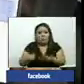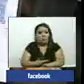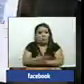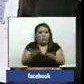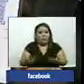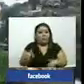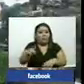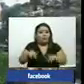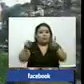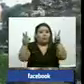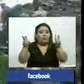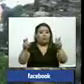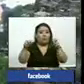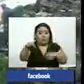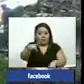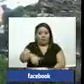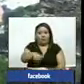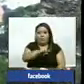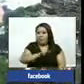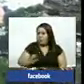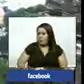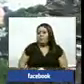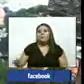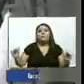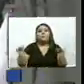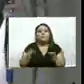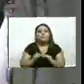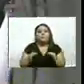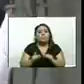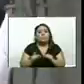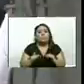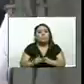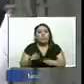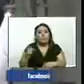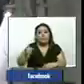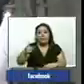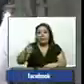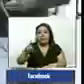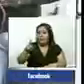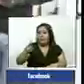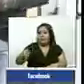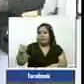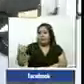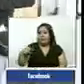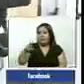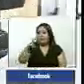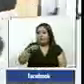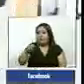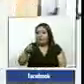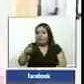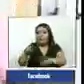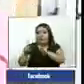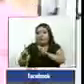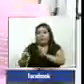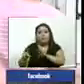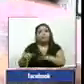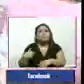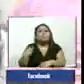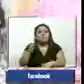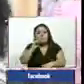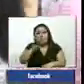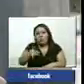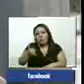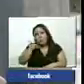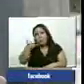el mercado regional, y en El Salvador no es la excepción. Al cierre del año 2016, los operadores de telefonía móvil